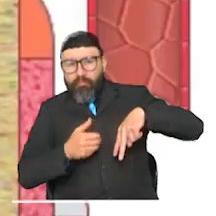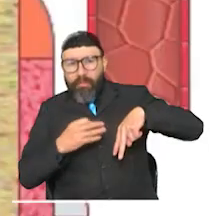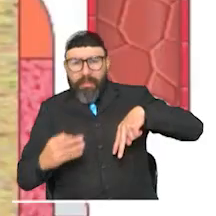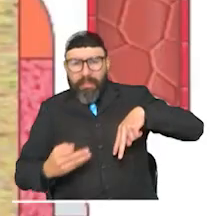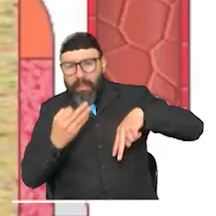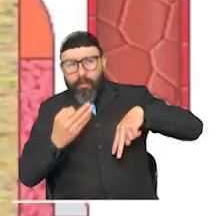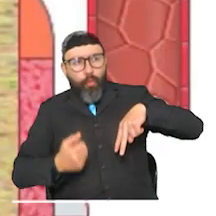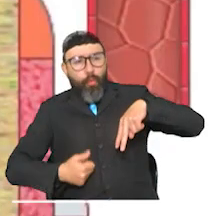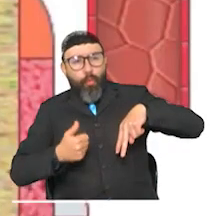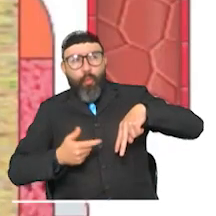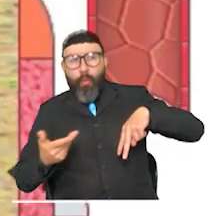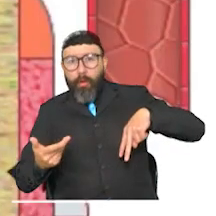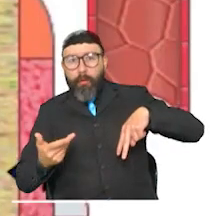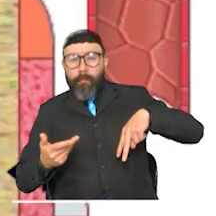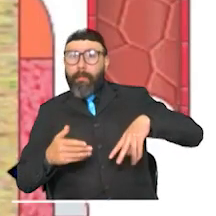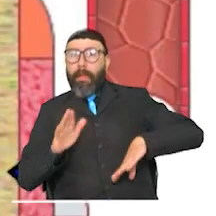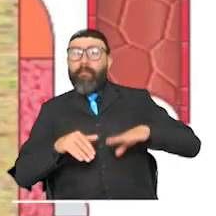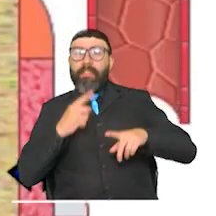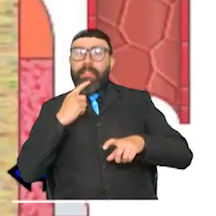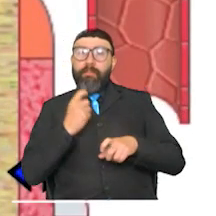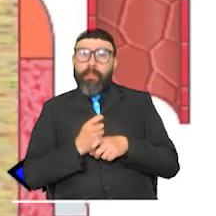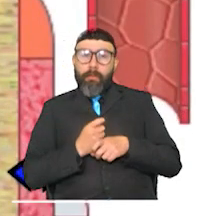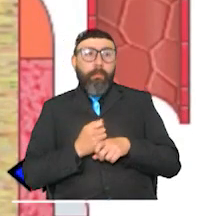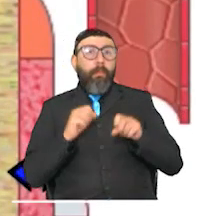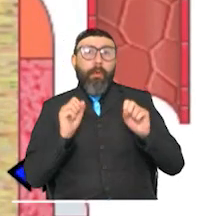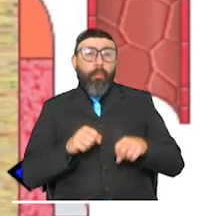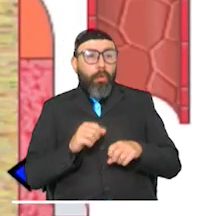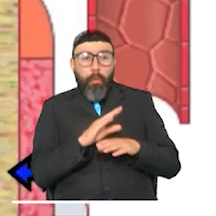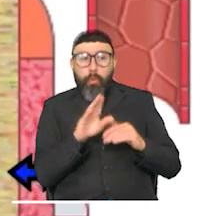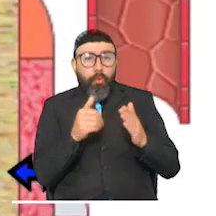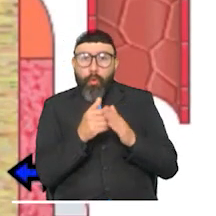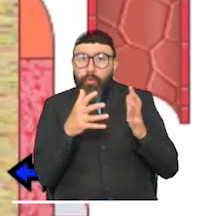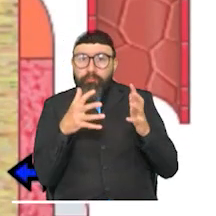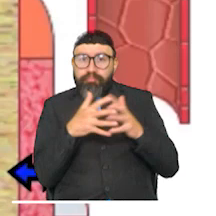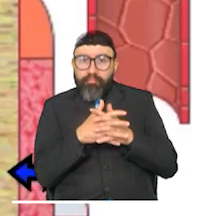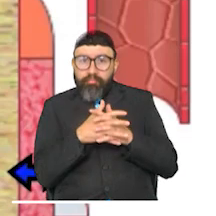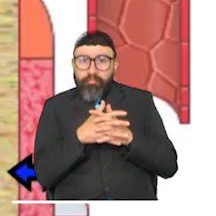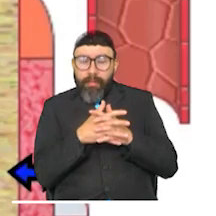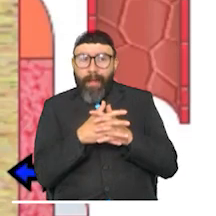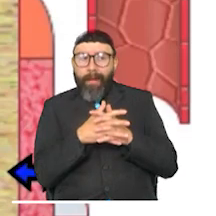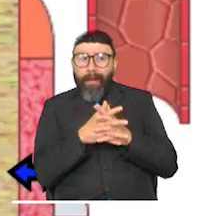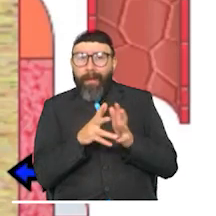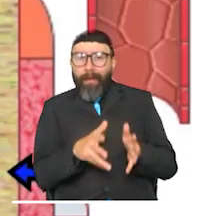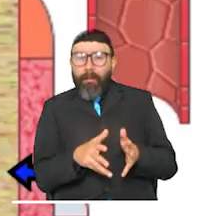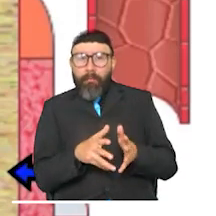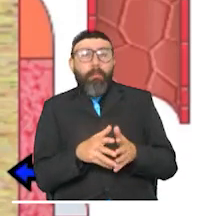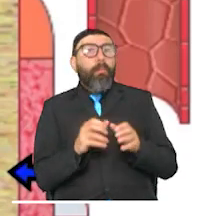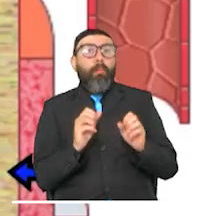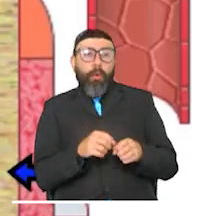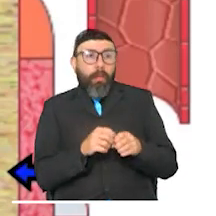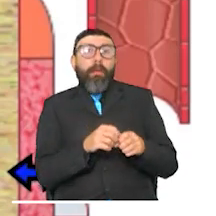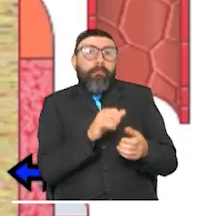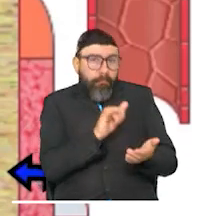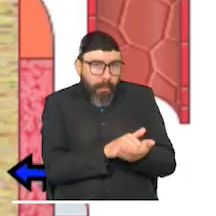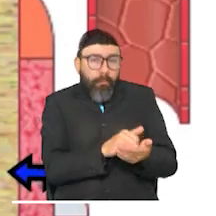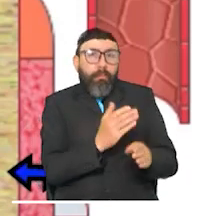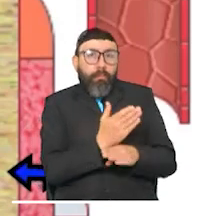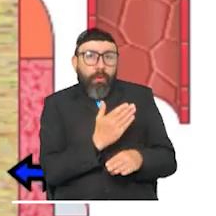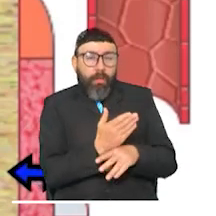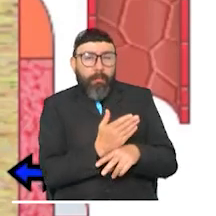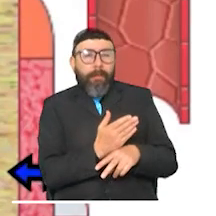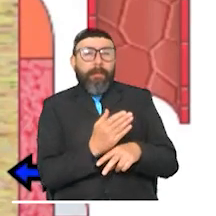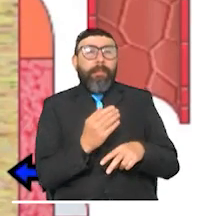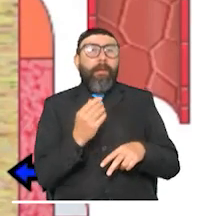difícil Por qué Porque pueden combinarse todos estas tres patologías y si puede haber pacientes que tengan una